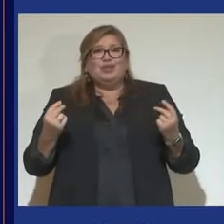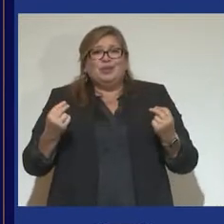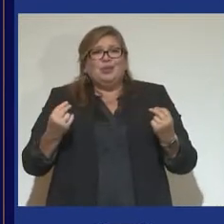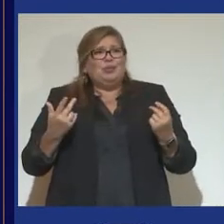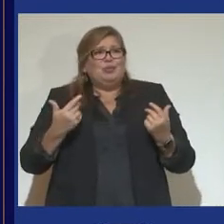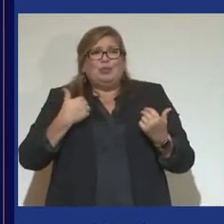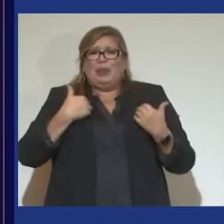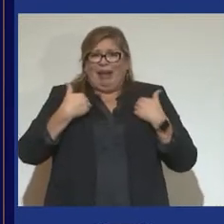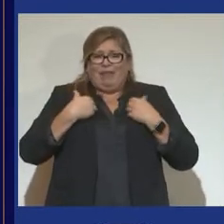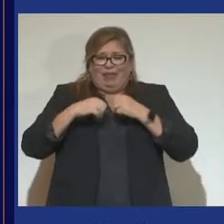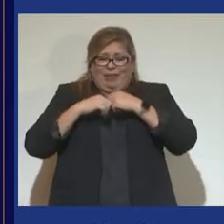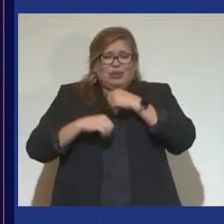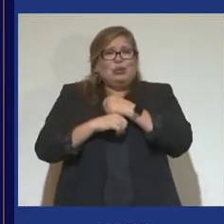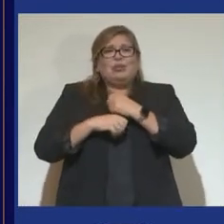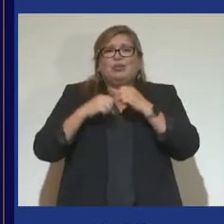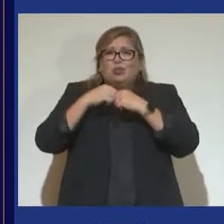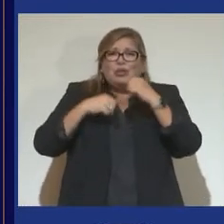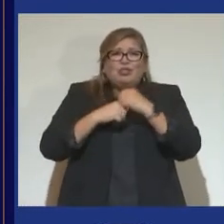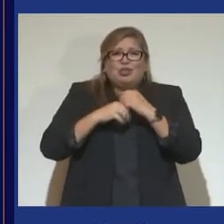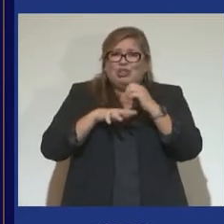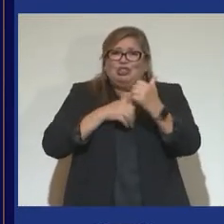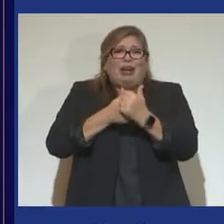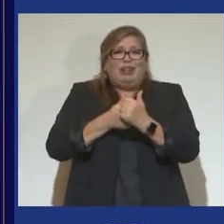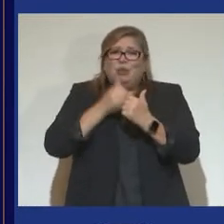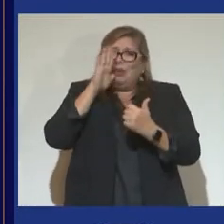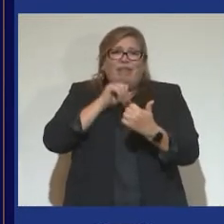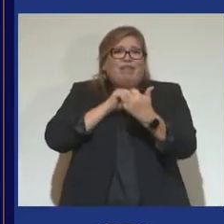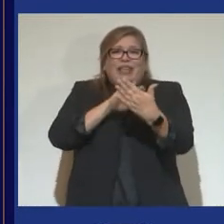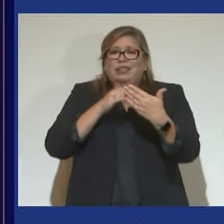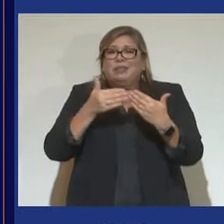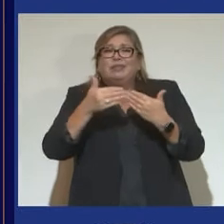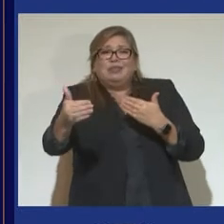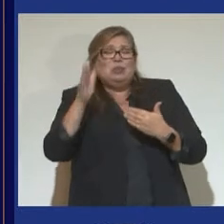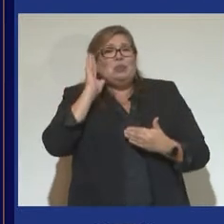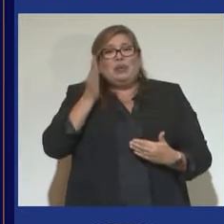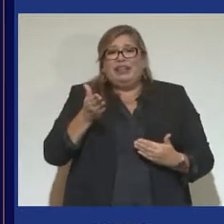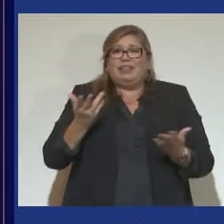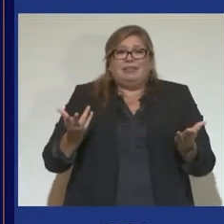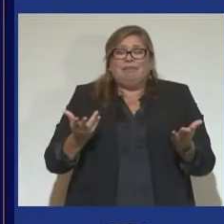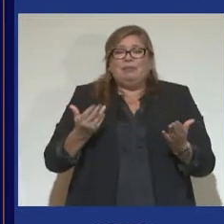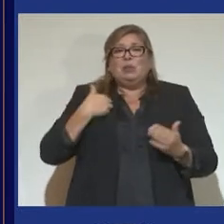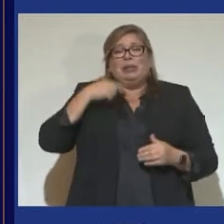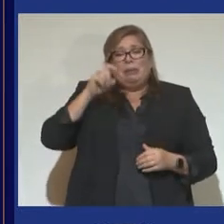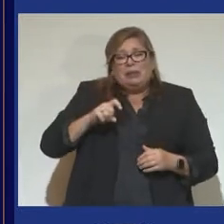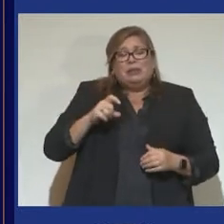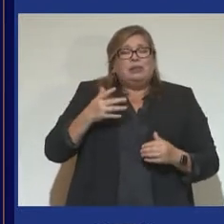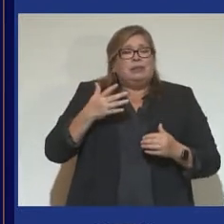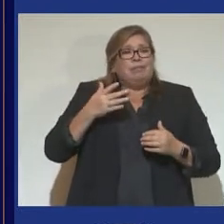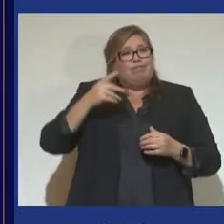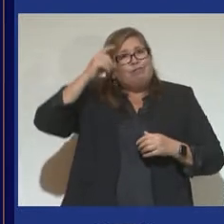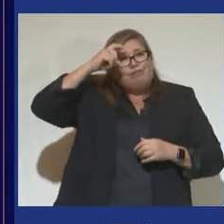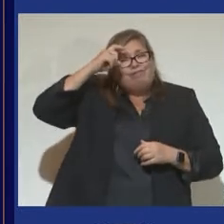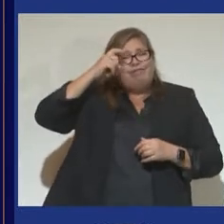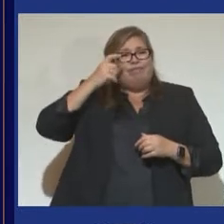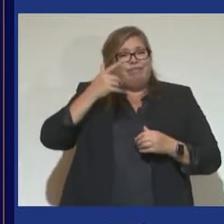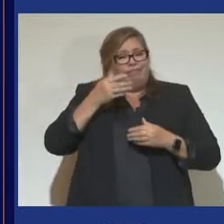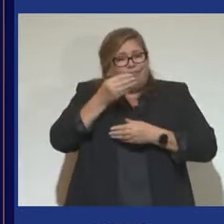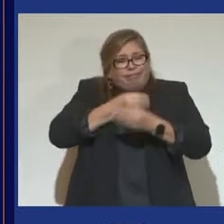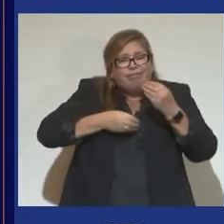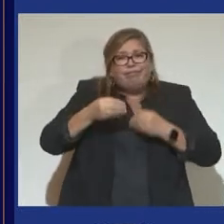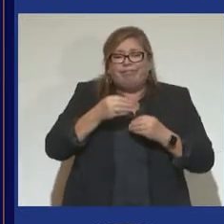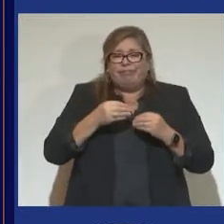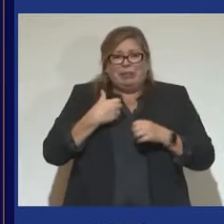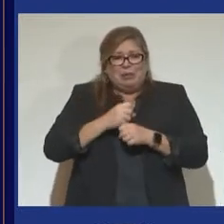exagerar algunos problemas estructurales que tenemos que enfrentar tenemos entonces que asegurarnos de estar